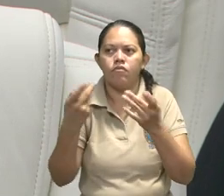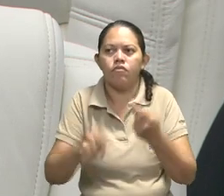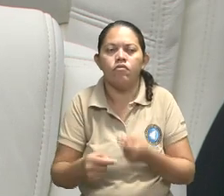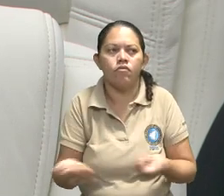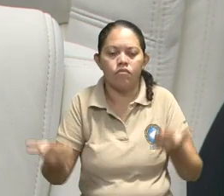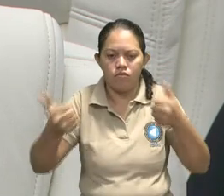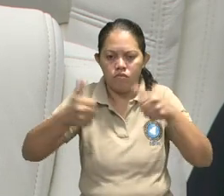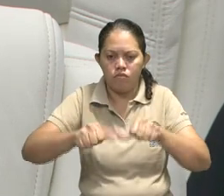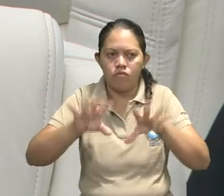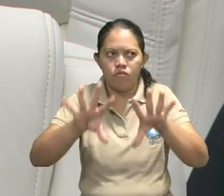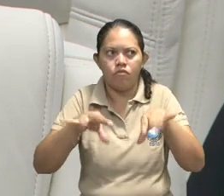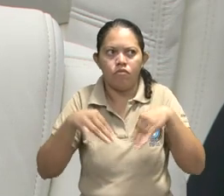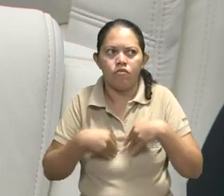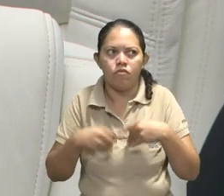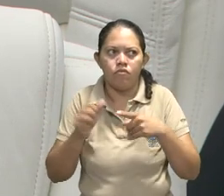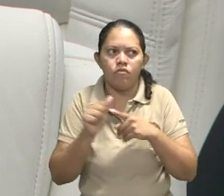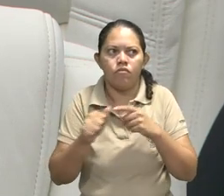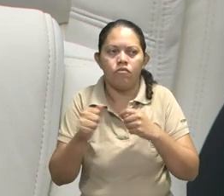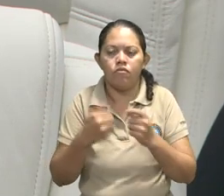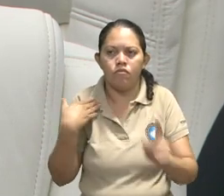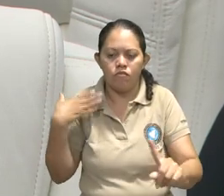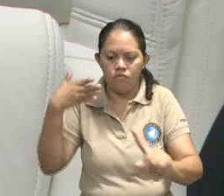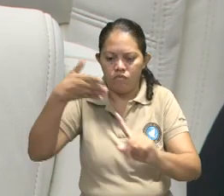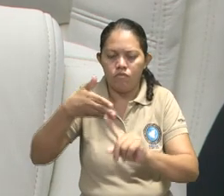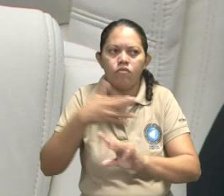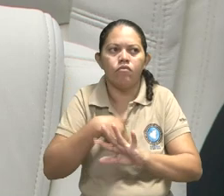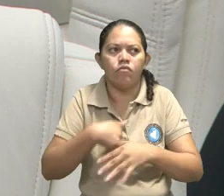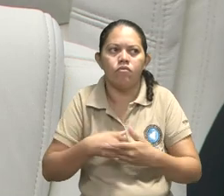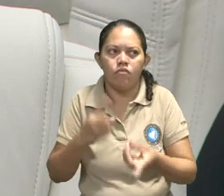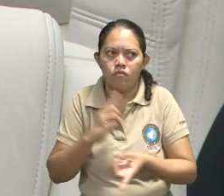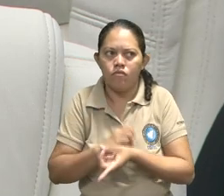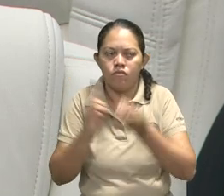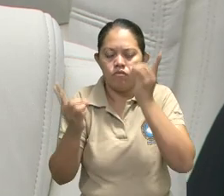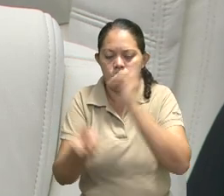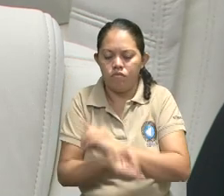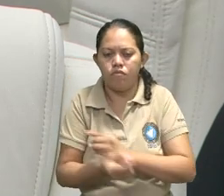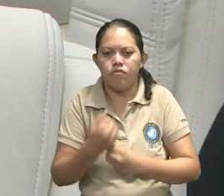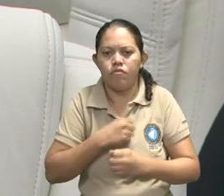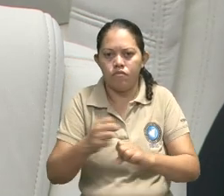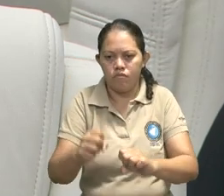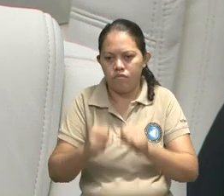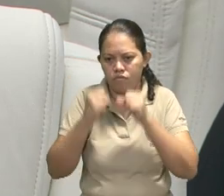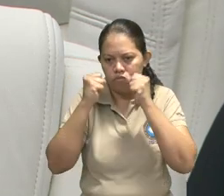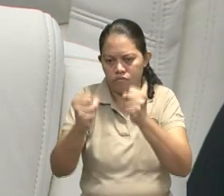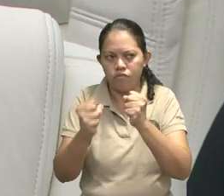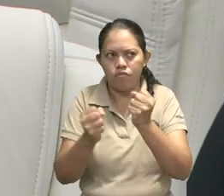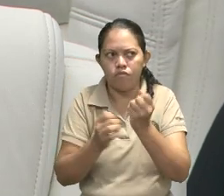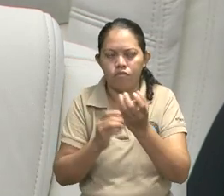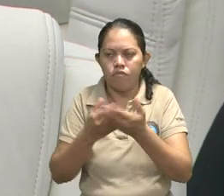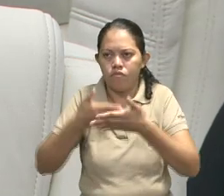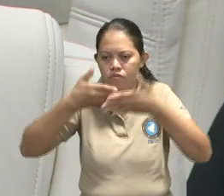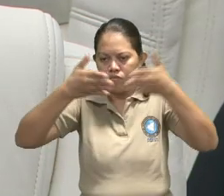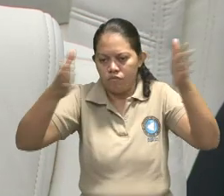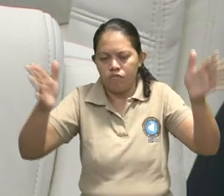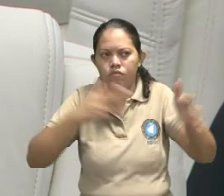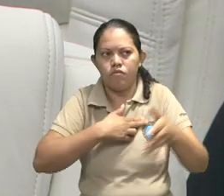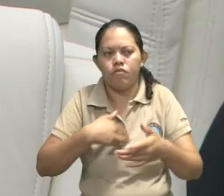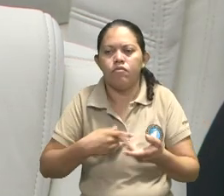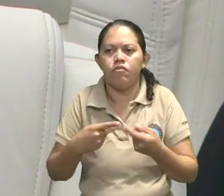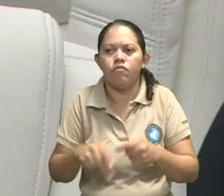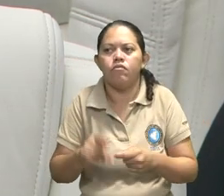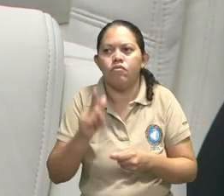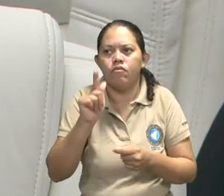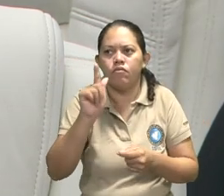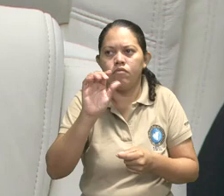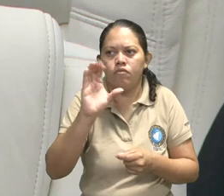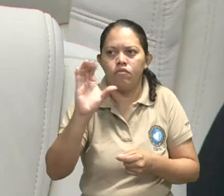sea aprobado por el plenario con el objetivo de modernizar, fortalecer, ampliar las funciones reguladoras de